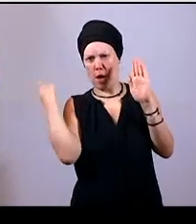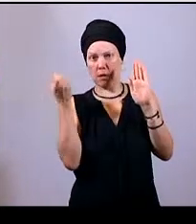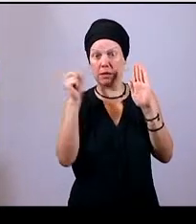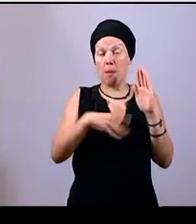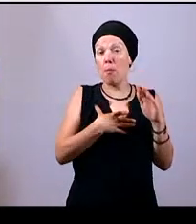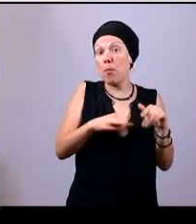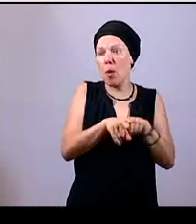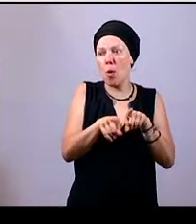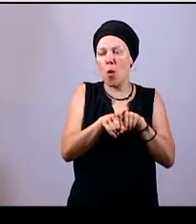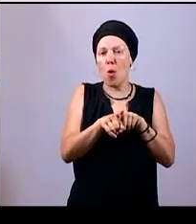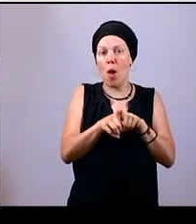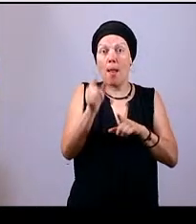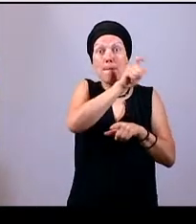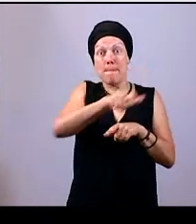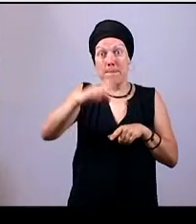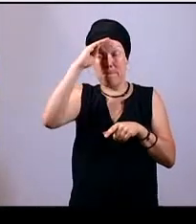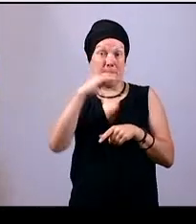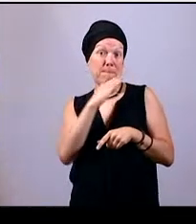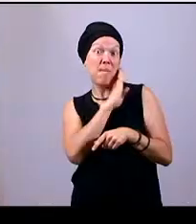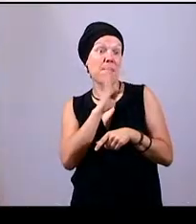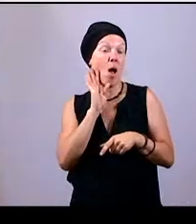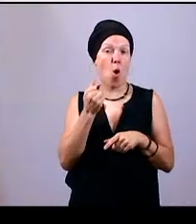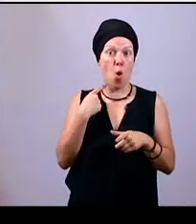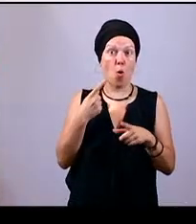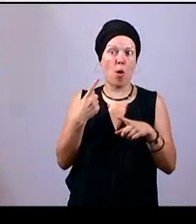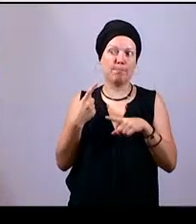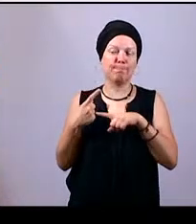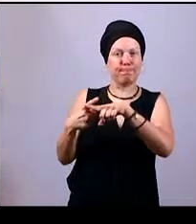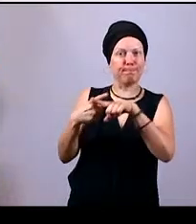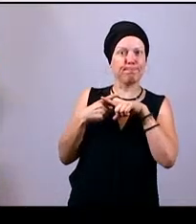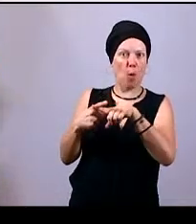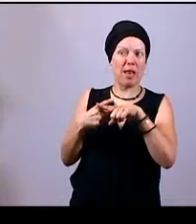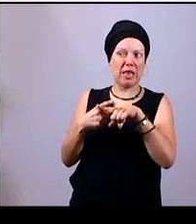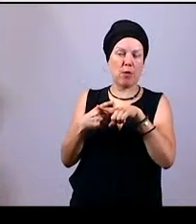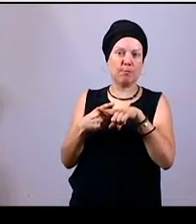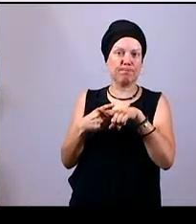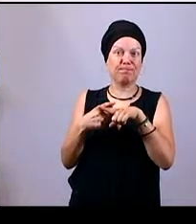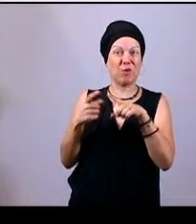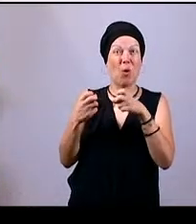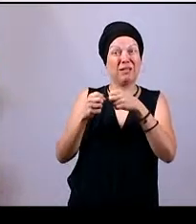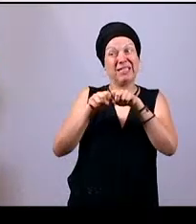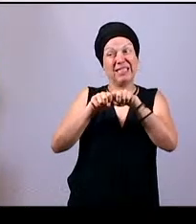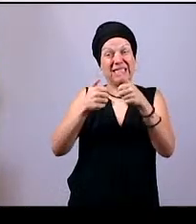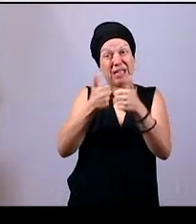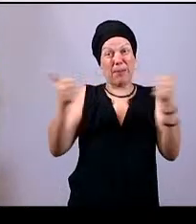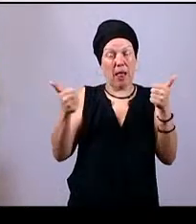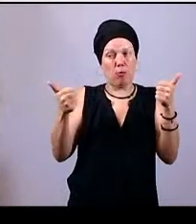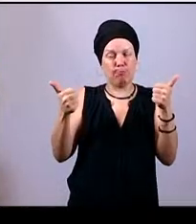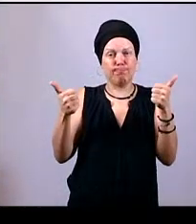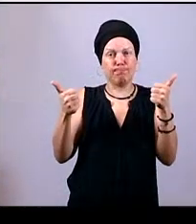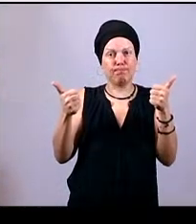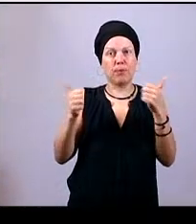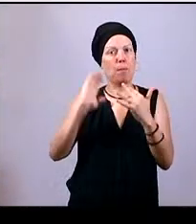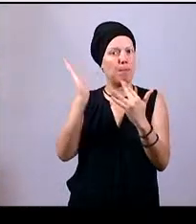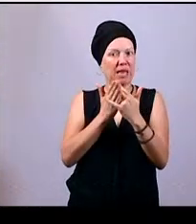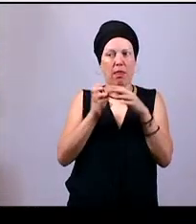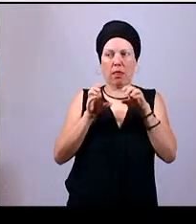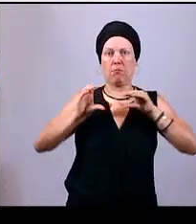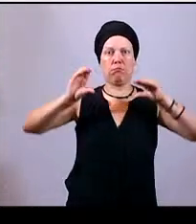de que los progenitores que tengan la custodia compartida y no vivan juntos reciban la cuantía al